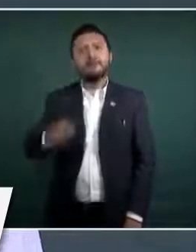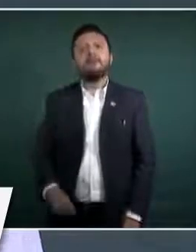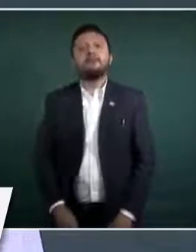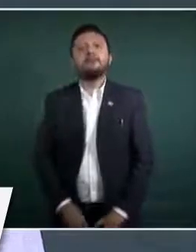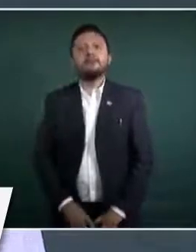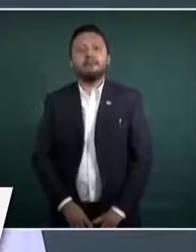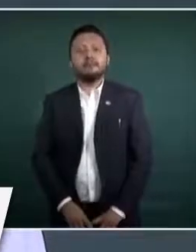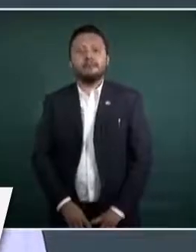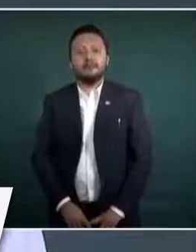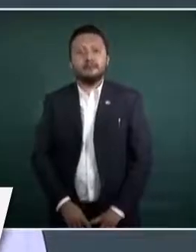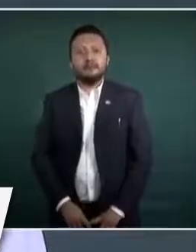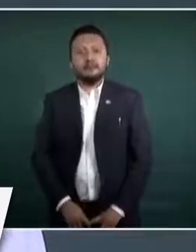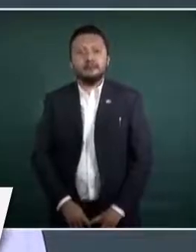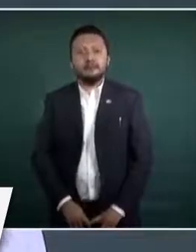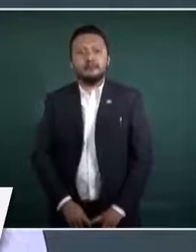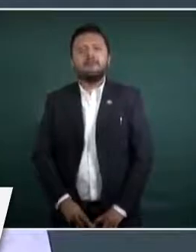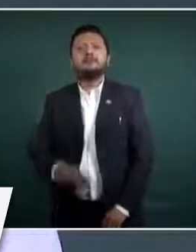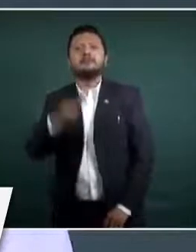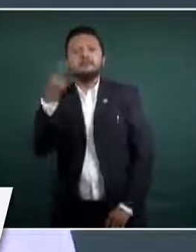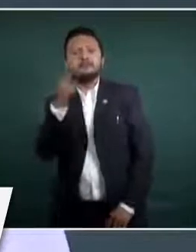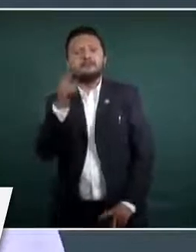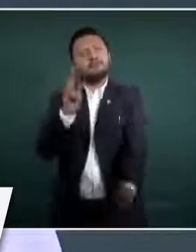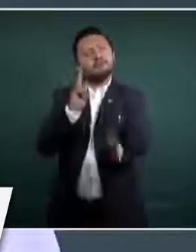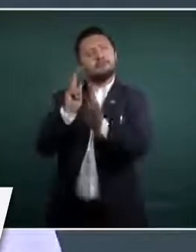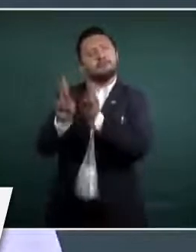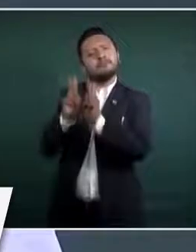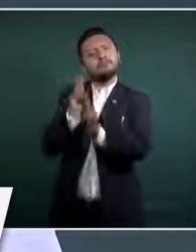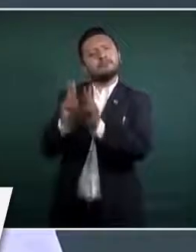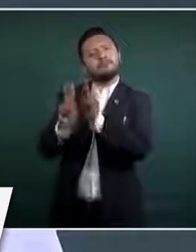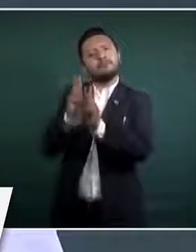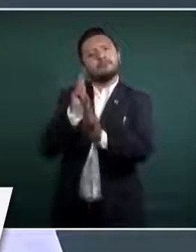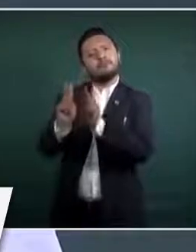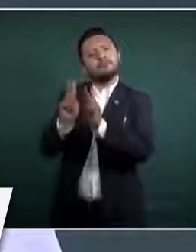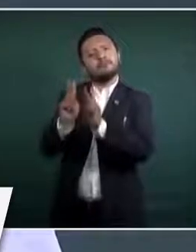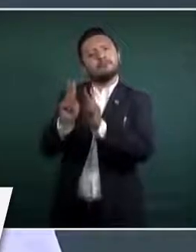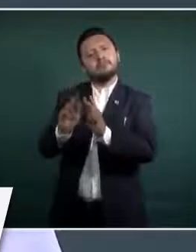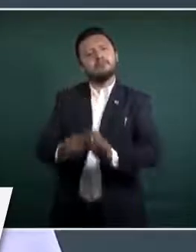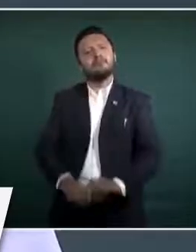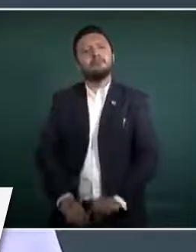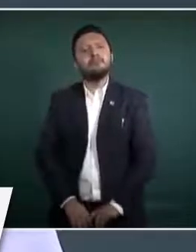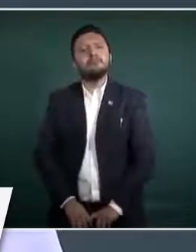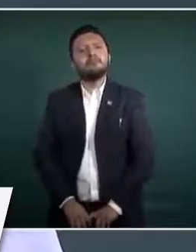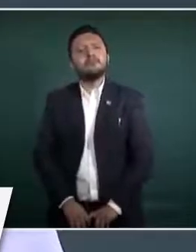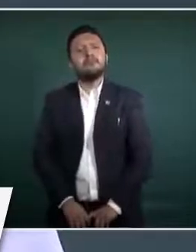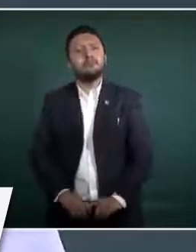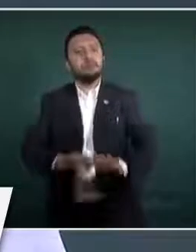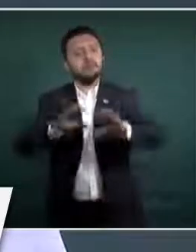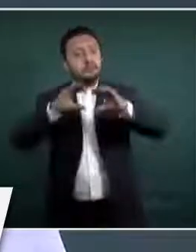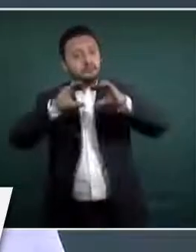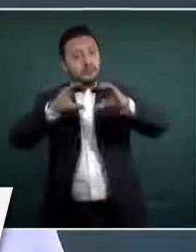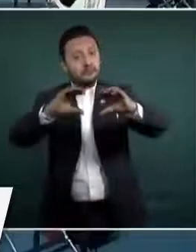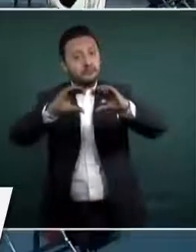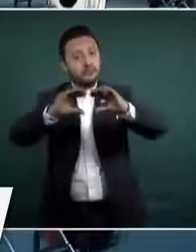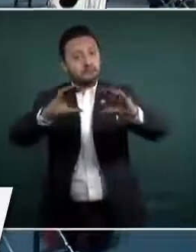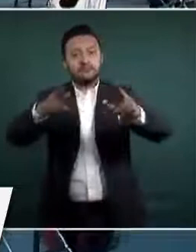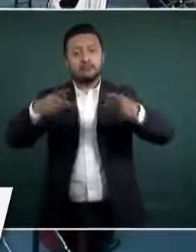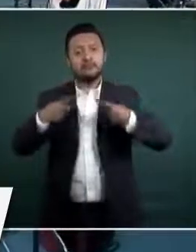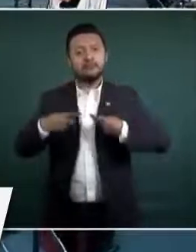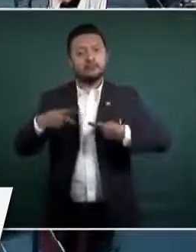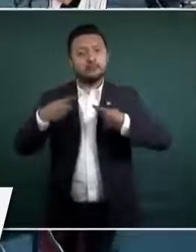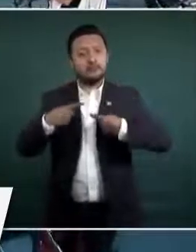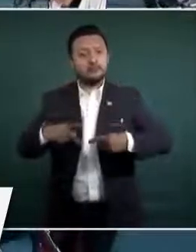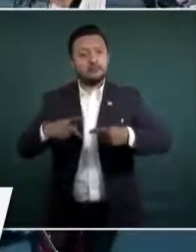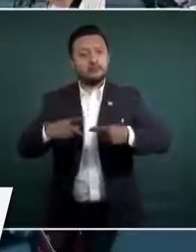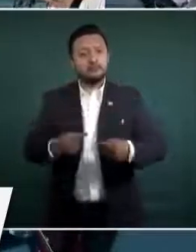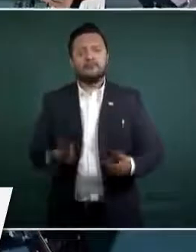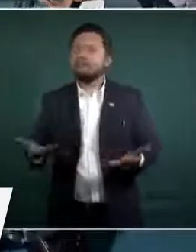que nos hable de la protección civil, lo que